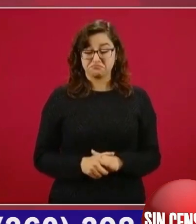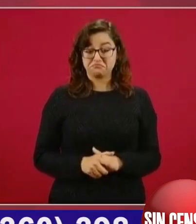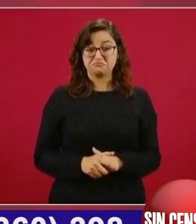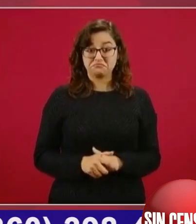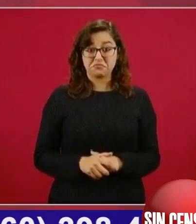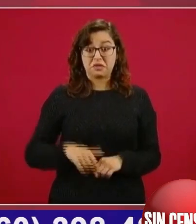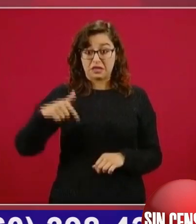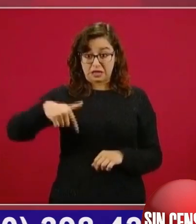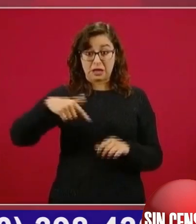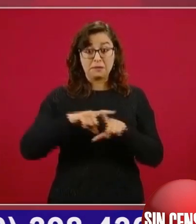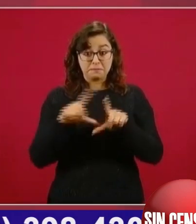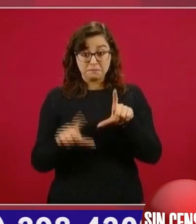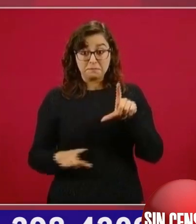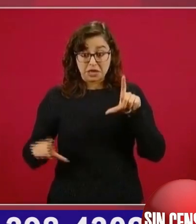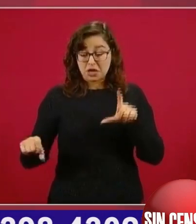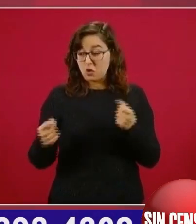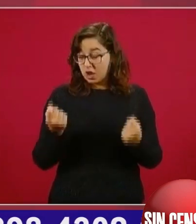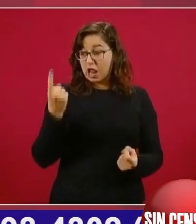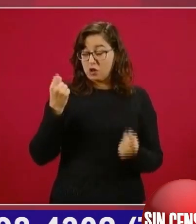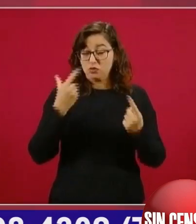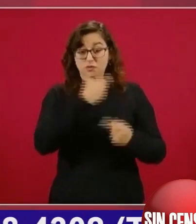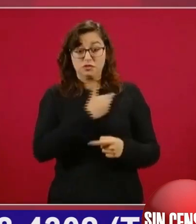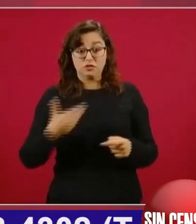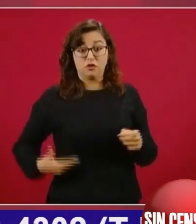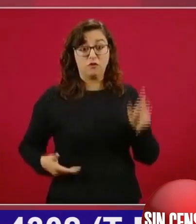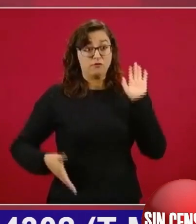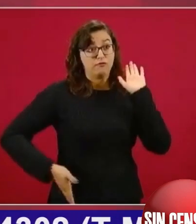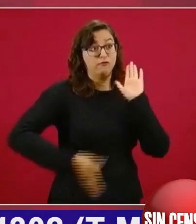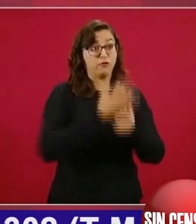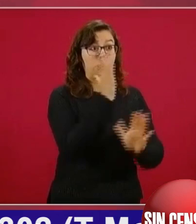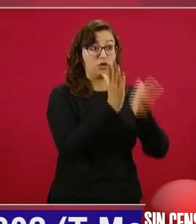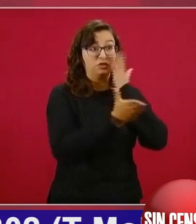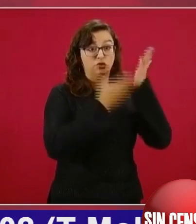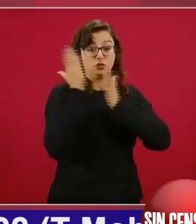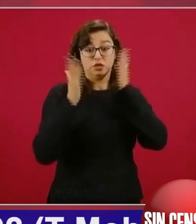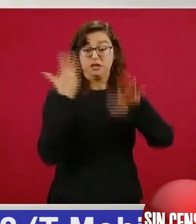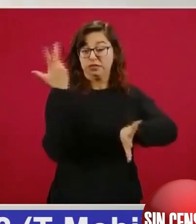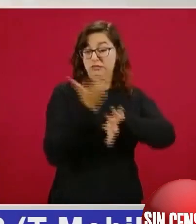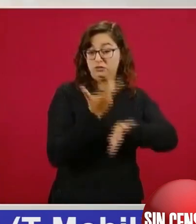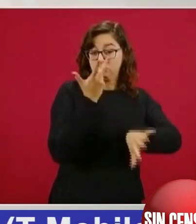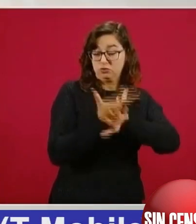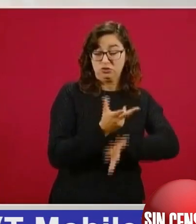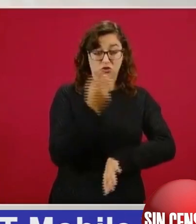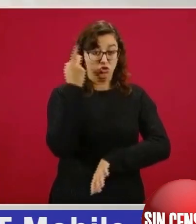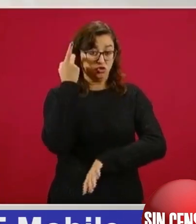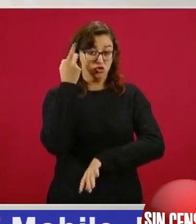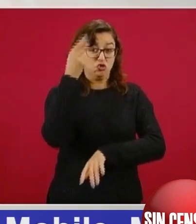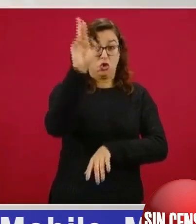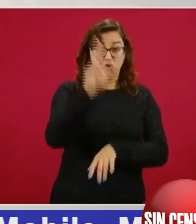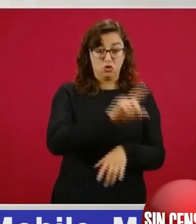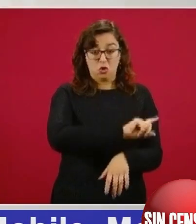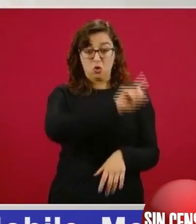México doctores en Harvard y miren cómo dejaron al país.